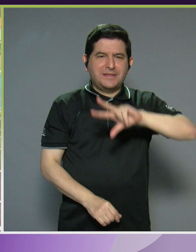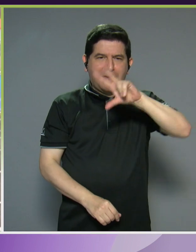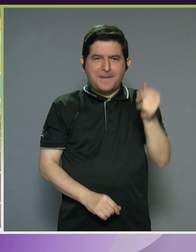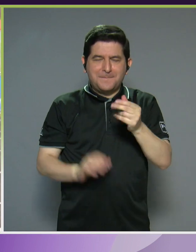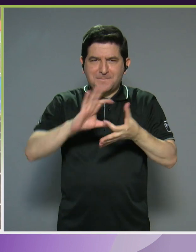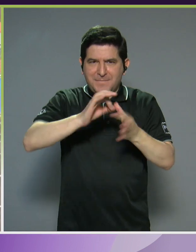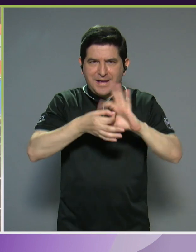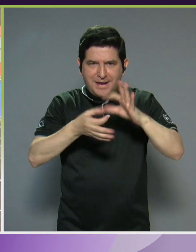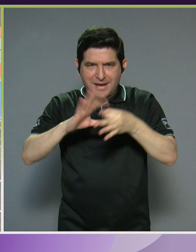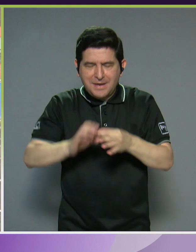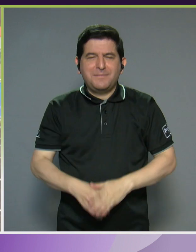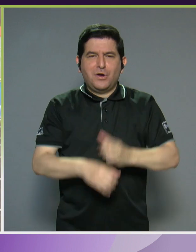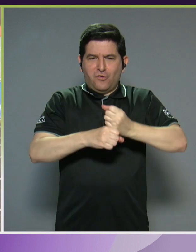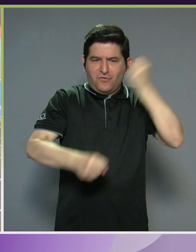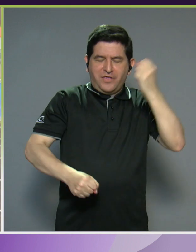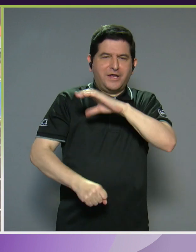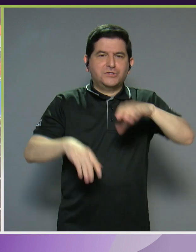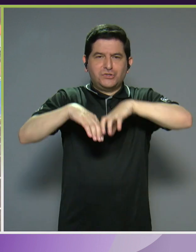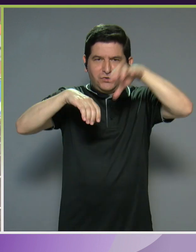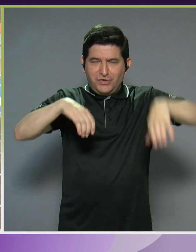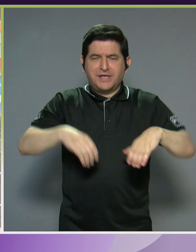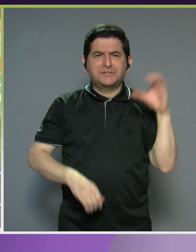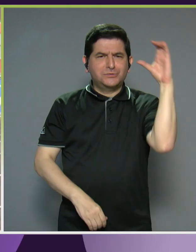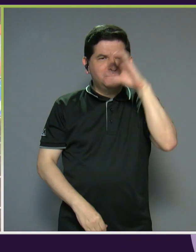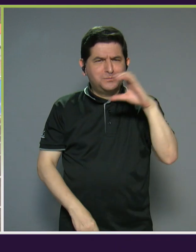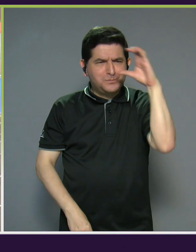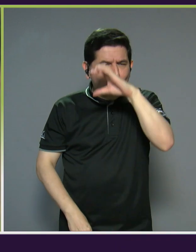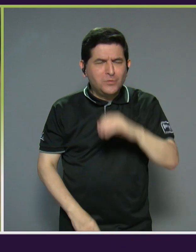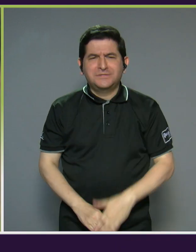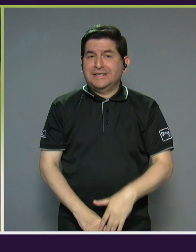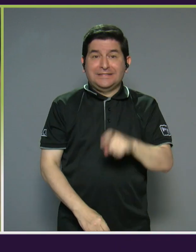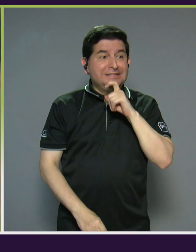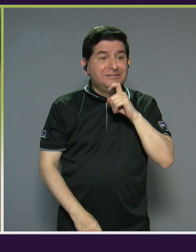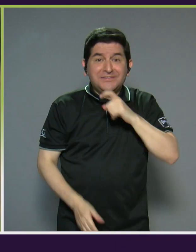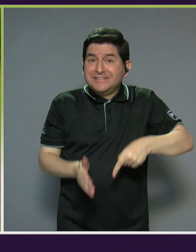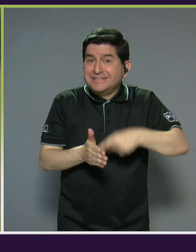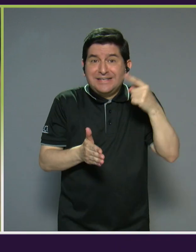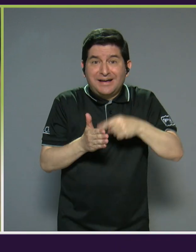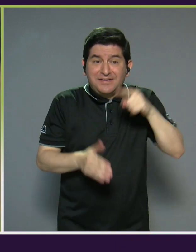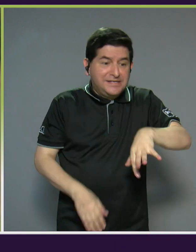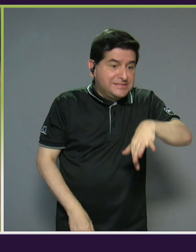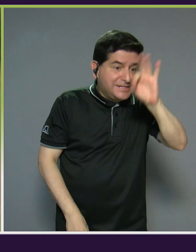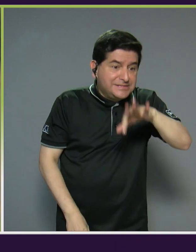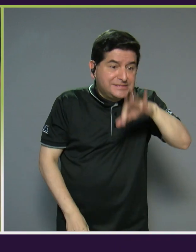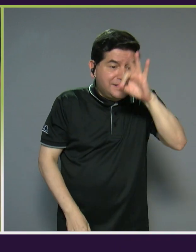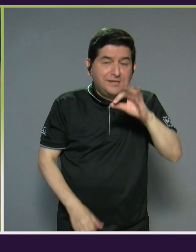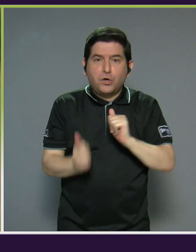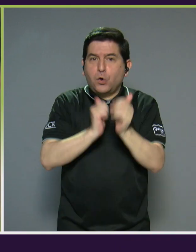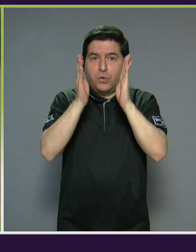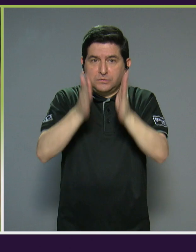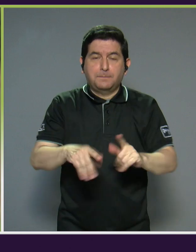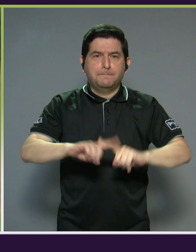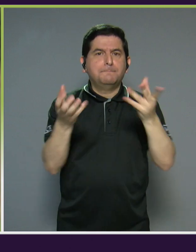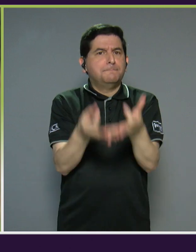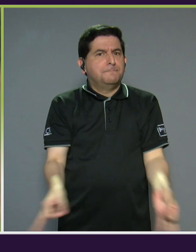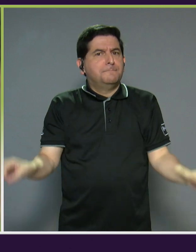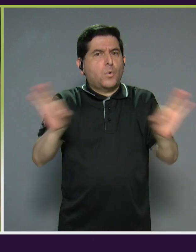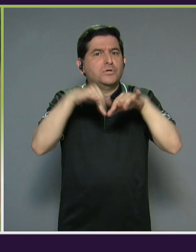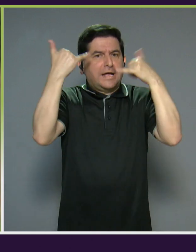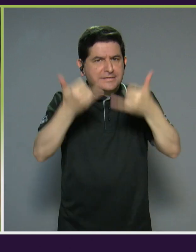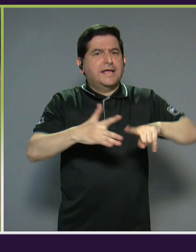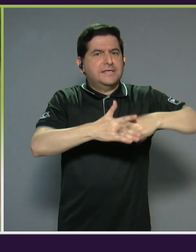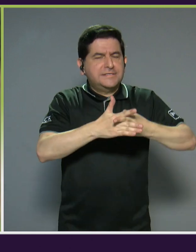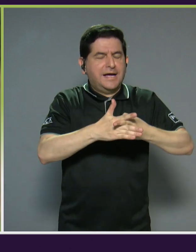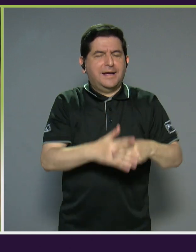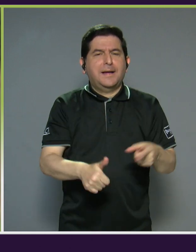los cantones, ¿verdad?, que están pues buscando. Es un poco difícil a veces, ¿verdad?, captar los atletas, pero lo importante es que ya se empezó, se dio